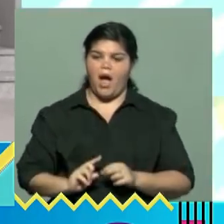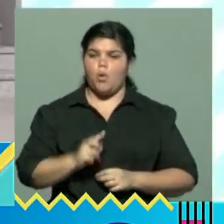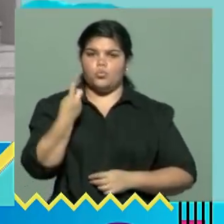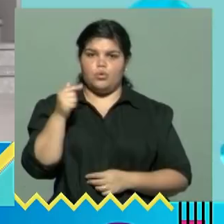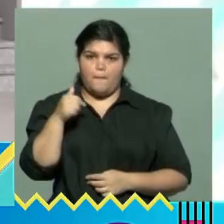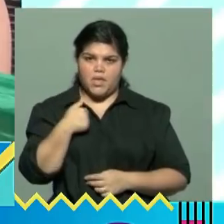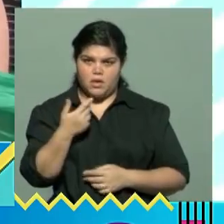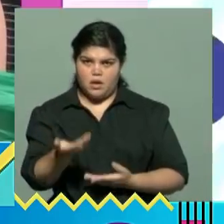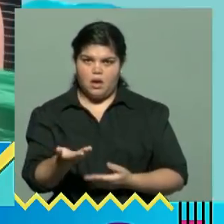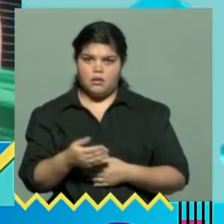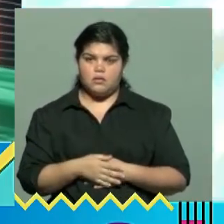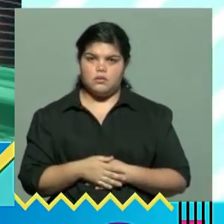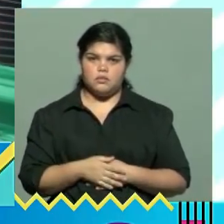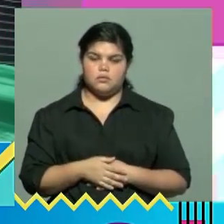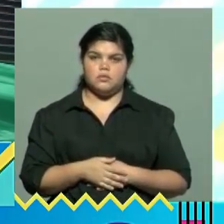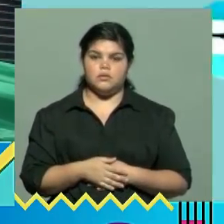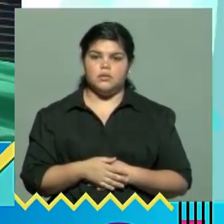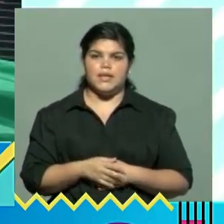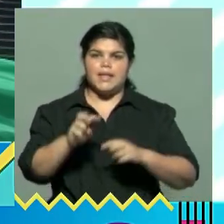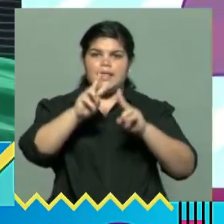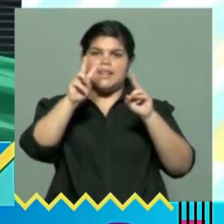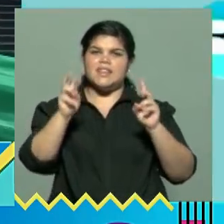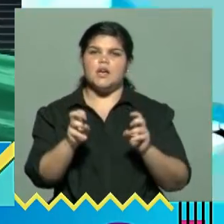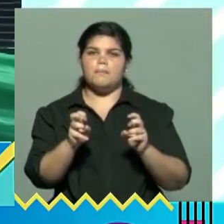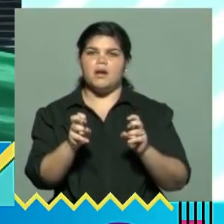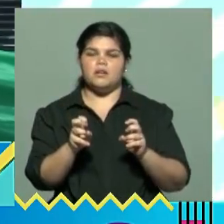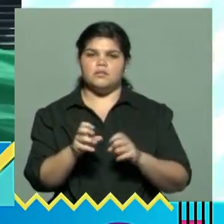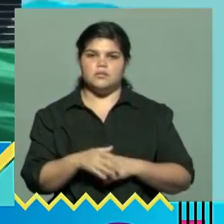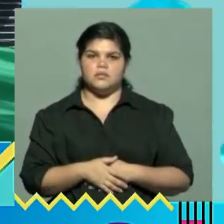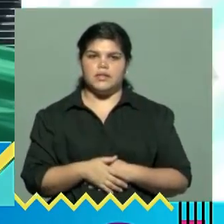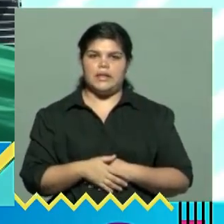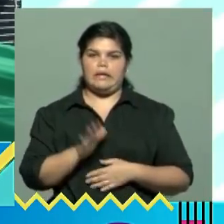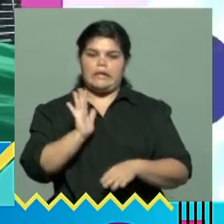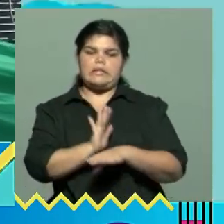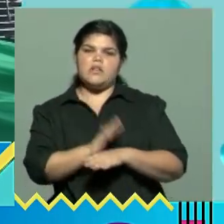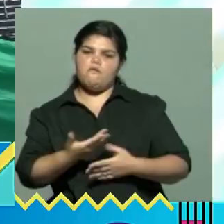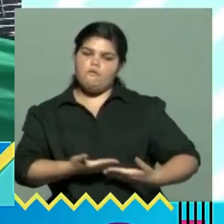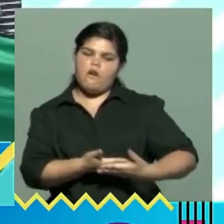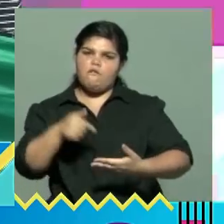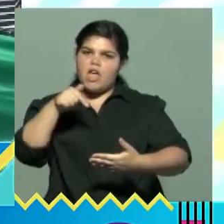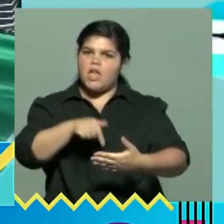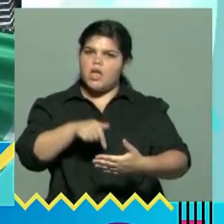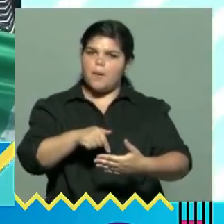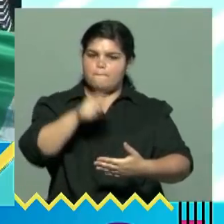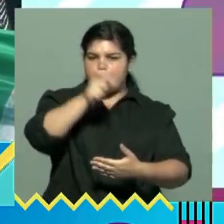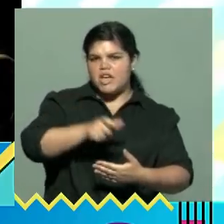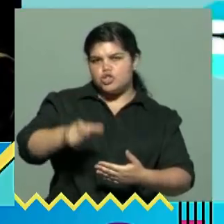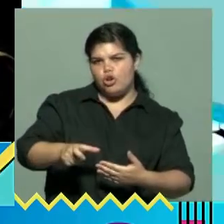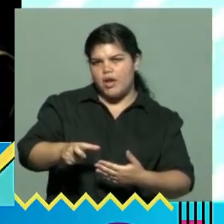demás, el tema de la concepción o qué es un bebé, digamos, que es persona, que es